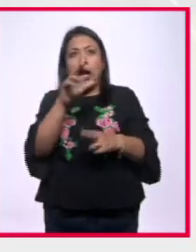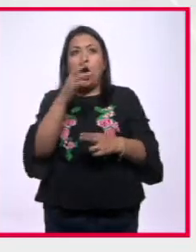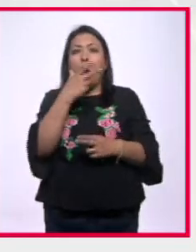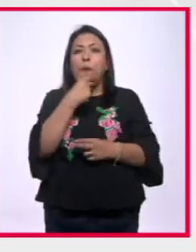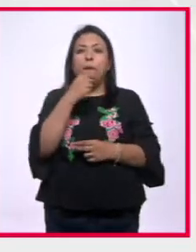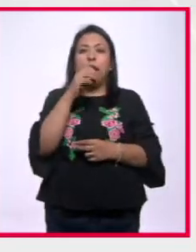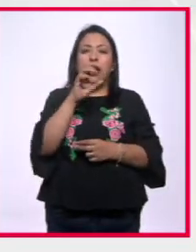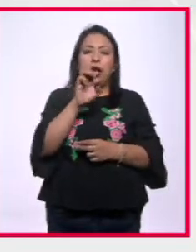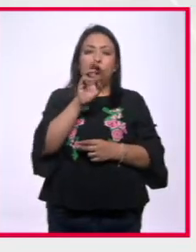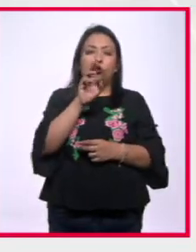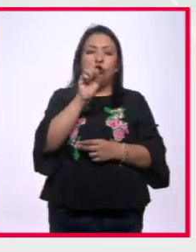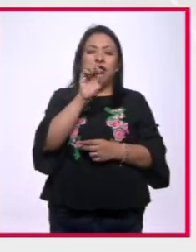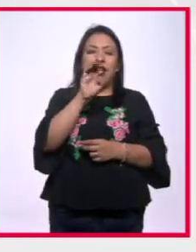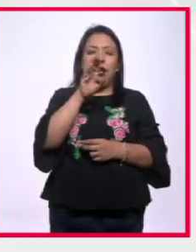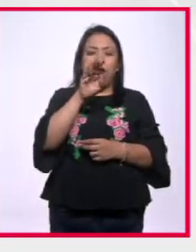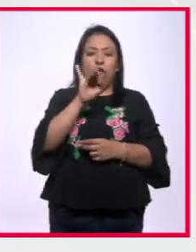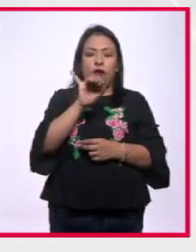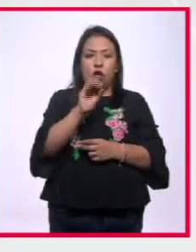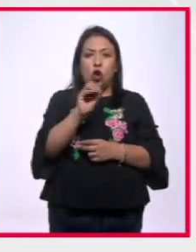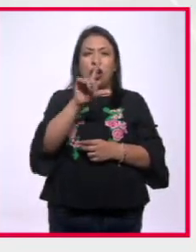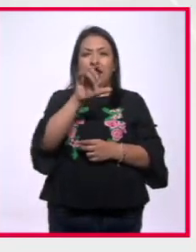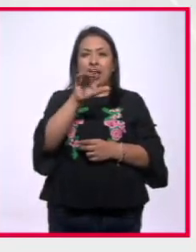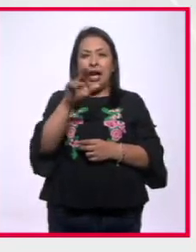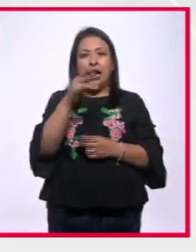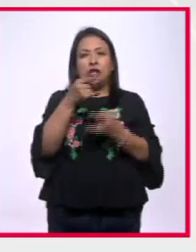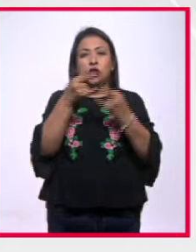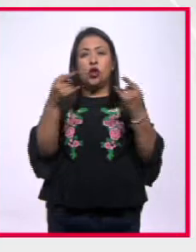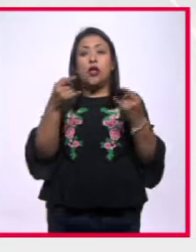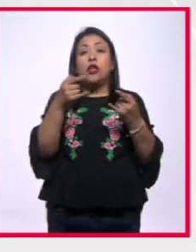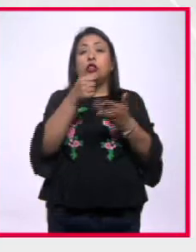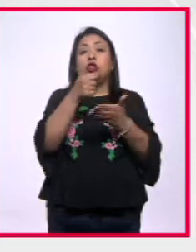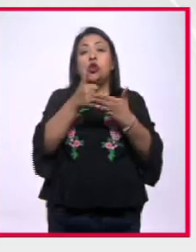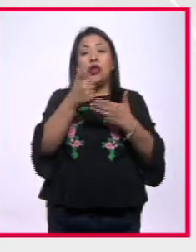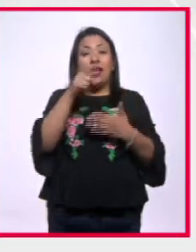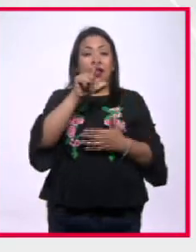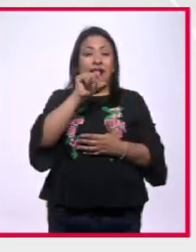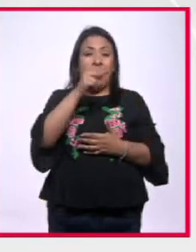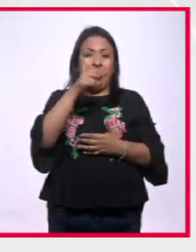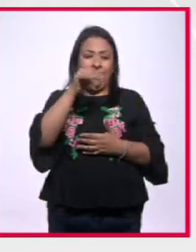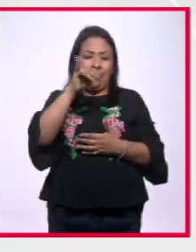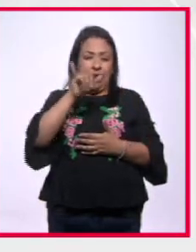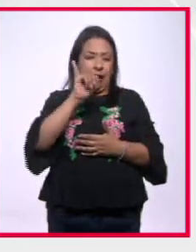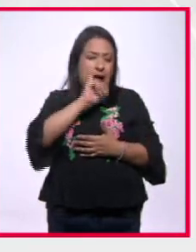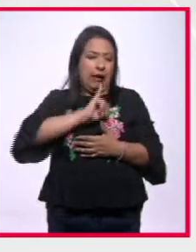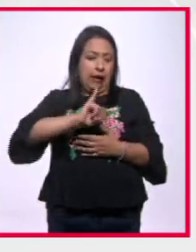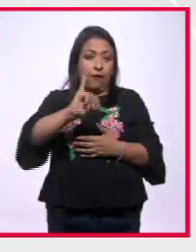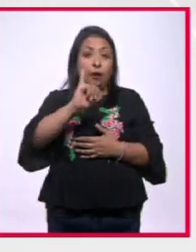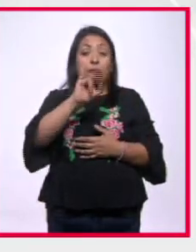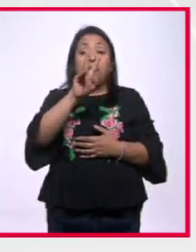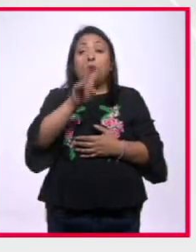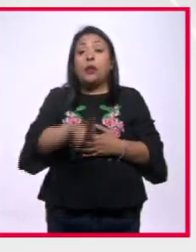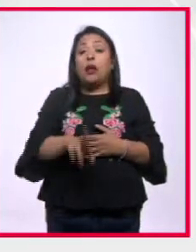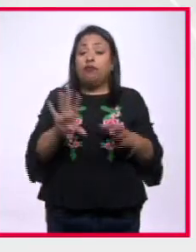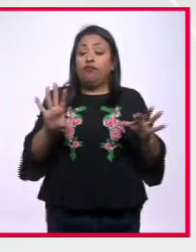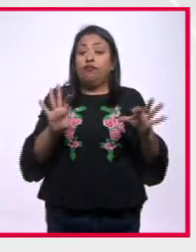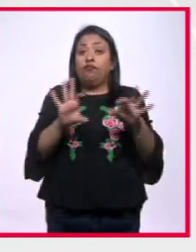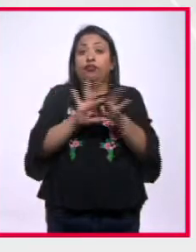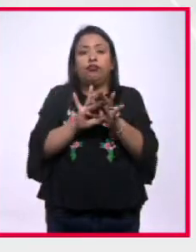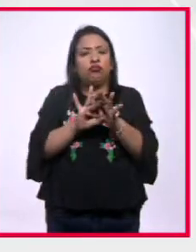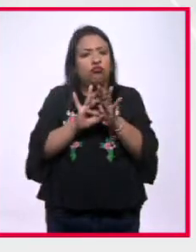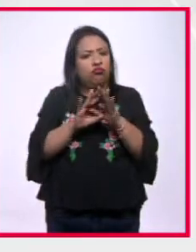leal al historiador de la ciudad de la habana al jefe de la oficina del historiador que ha tenido una vinculación